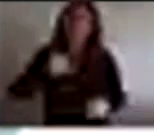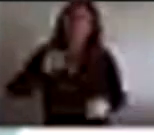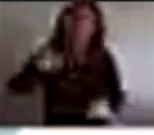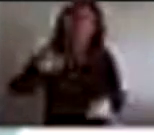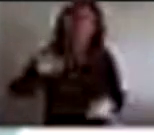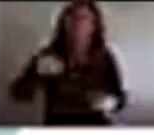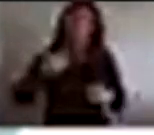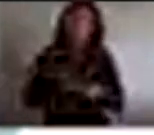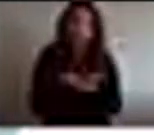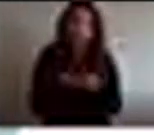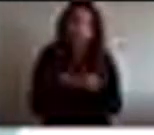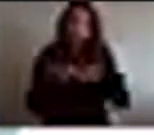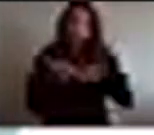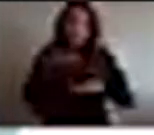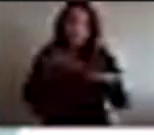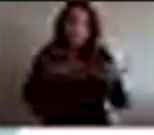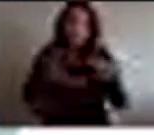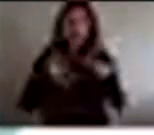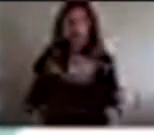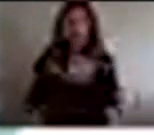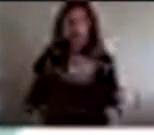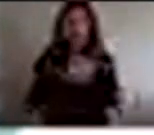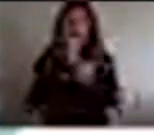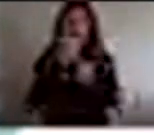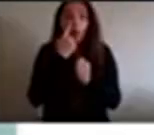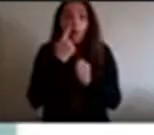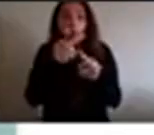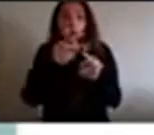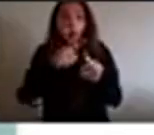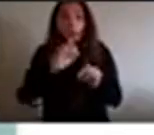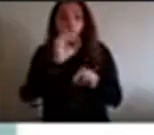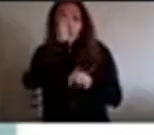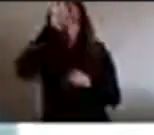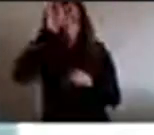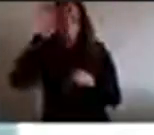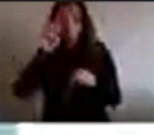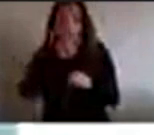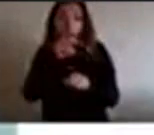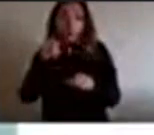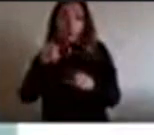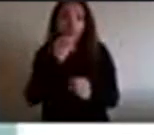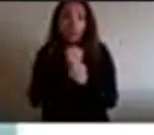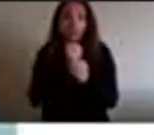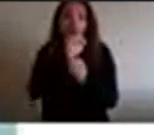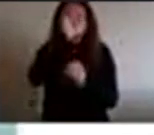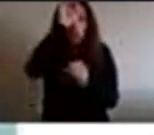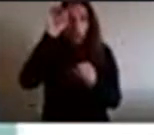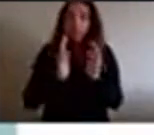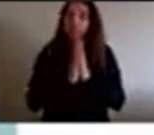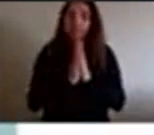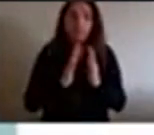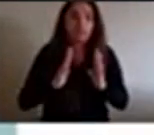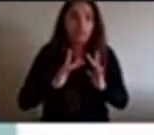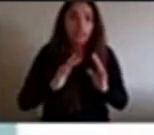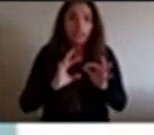compartir la exponencia junto a Campo Elías, que es un referente muy importante del Ministerio del Trabajo de Colombia. Así que muchas